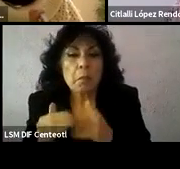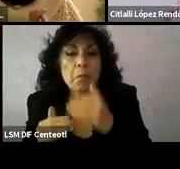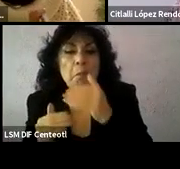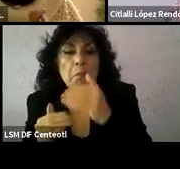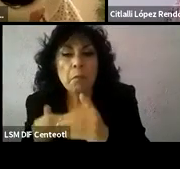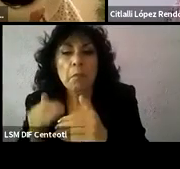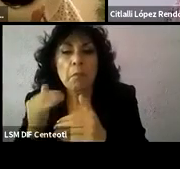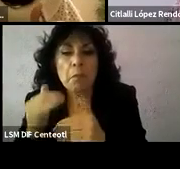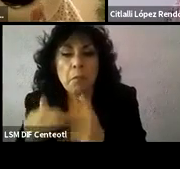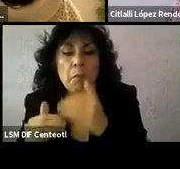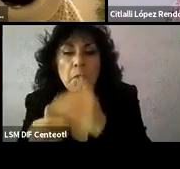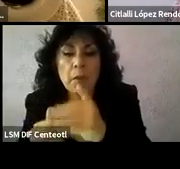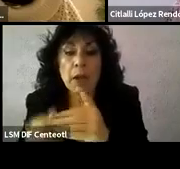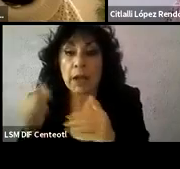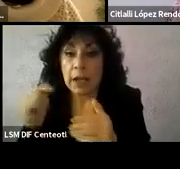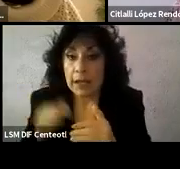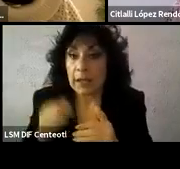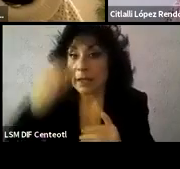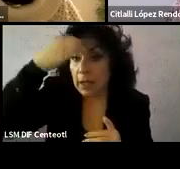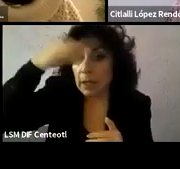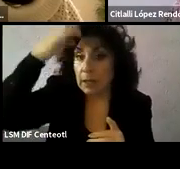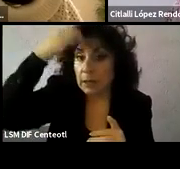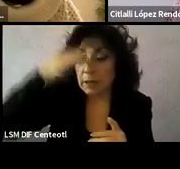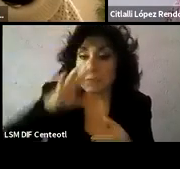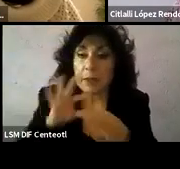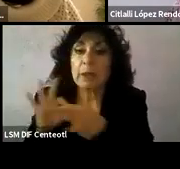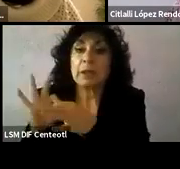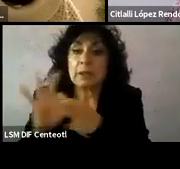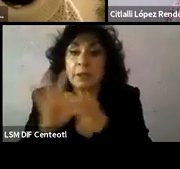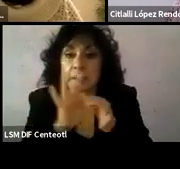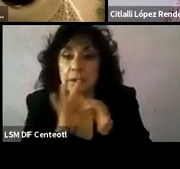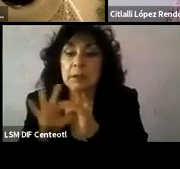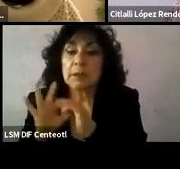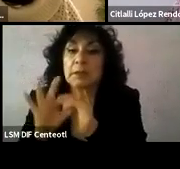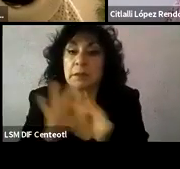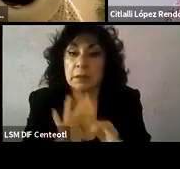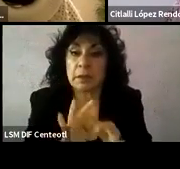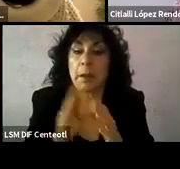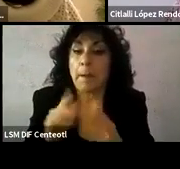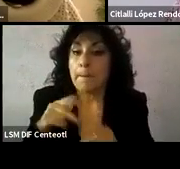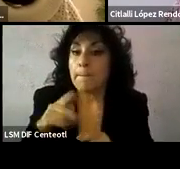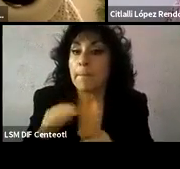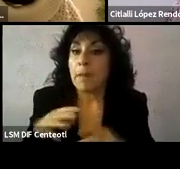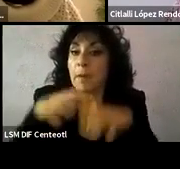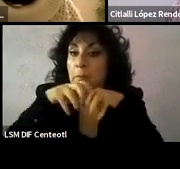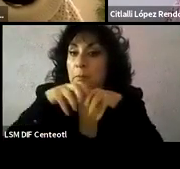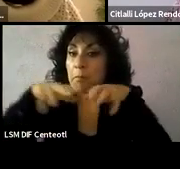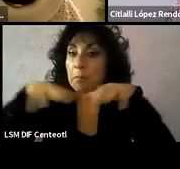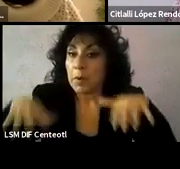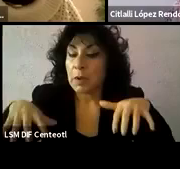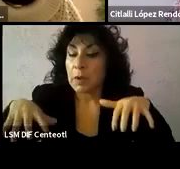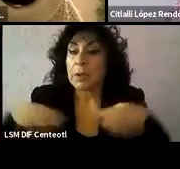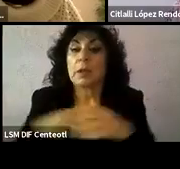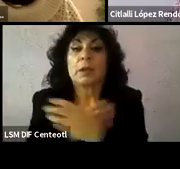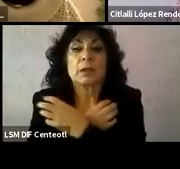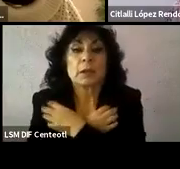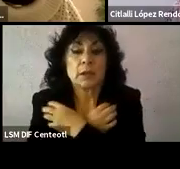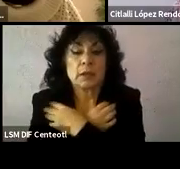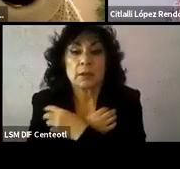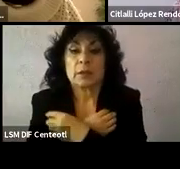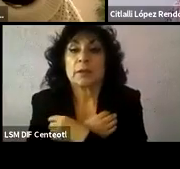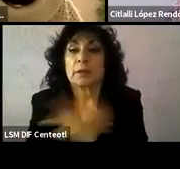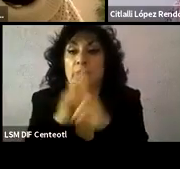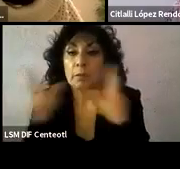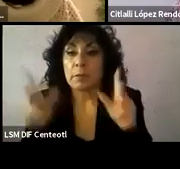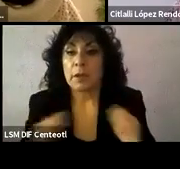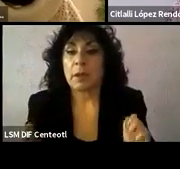las experiencias se interconectan para que podamos construir mejores redes de educación de paz. Y la pregunta